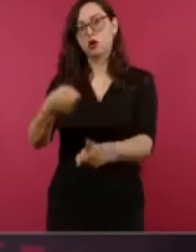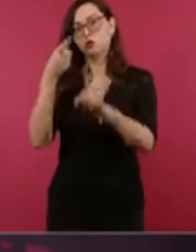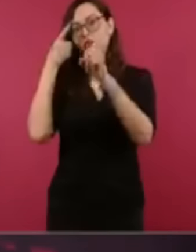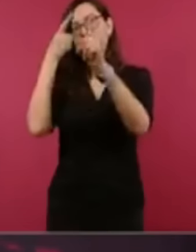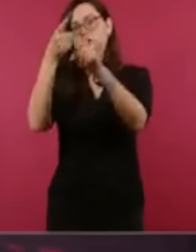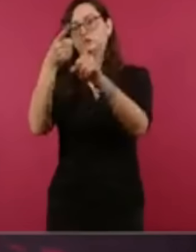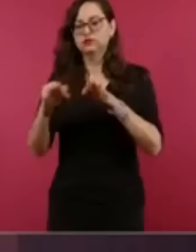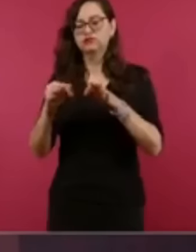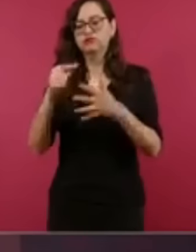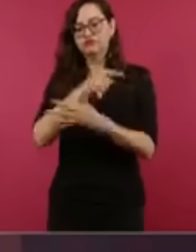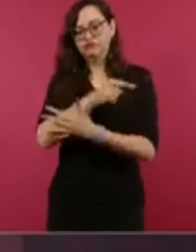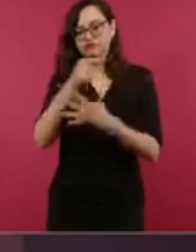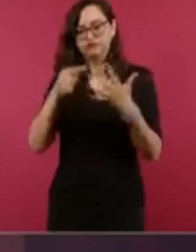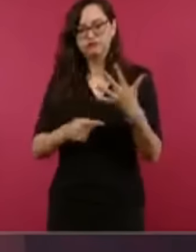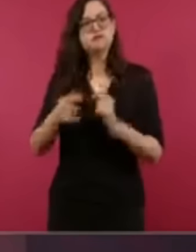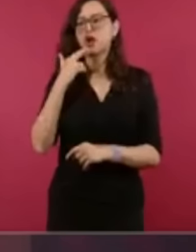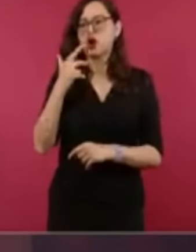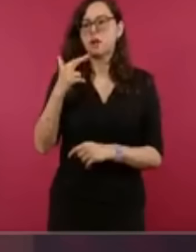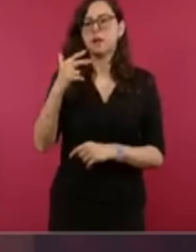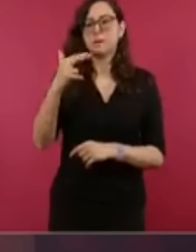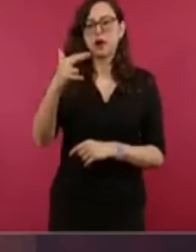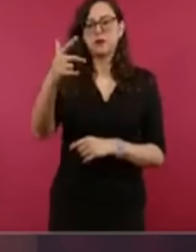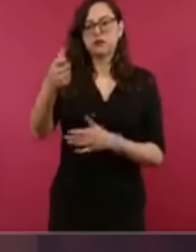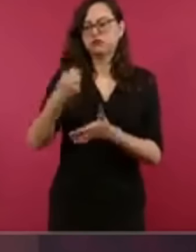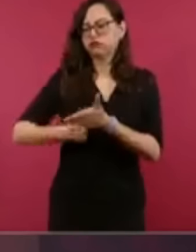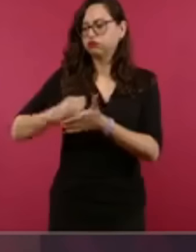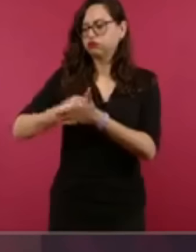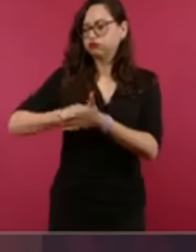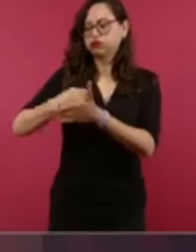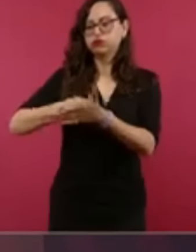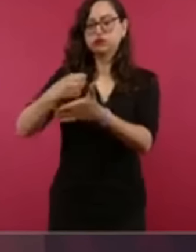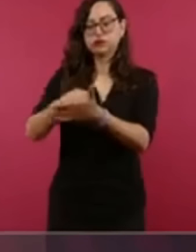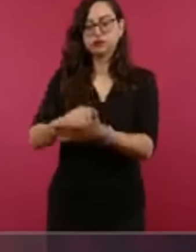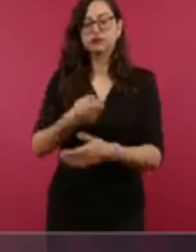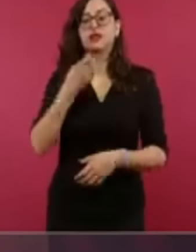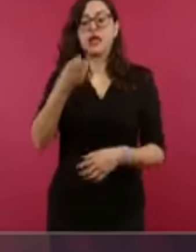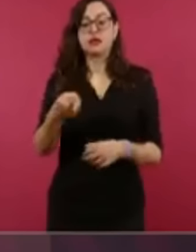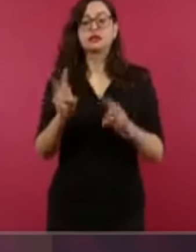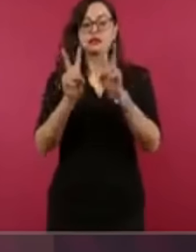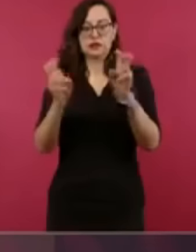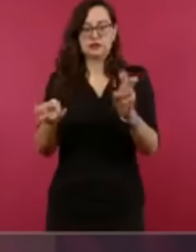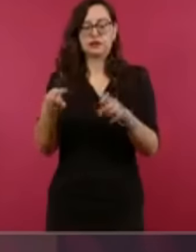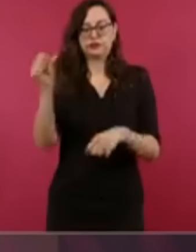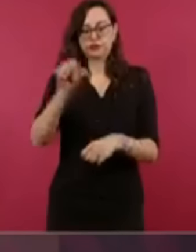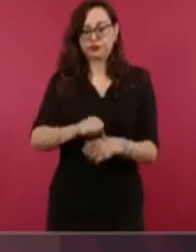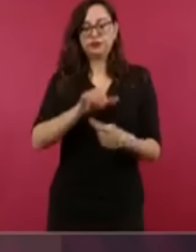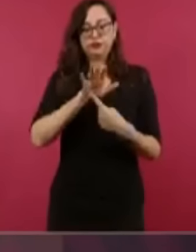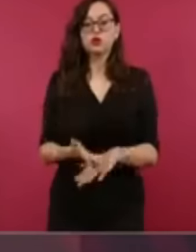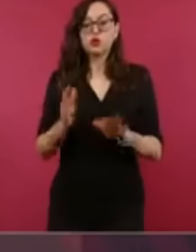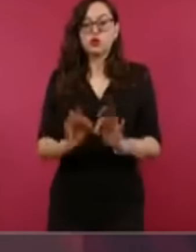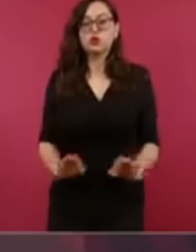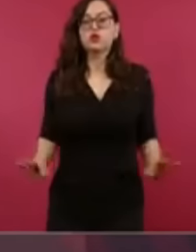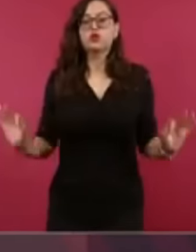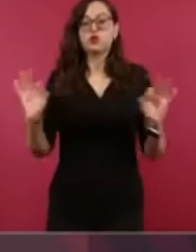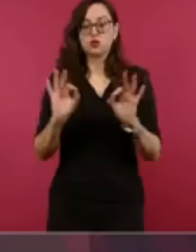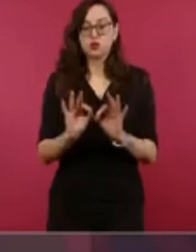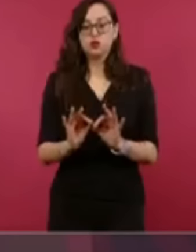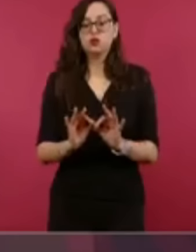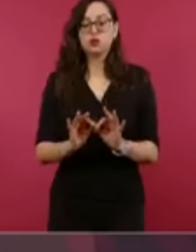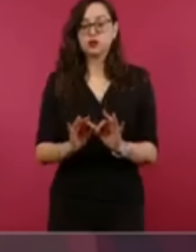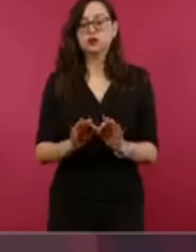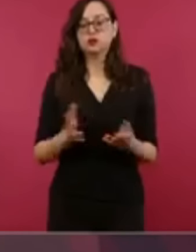laborales, y vamos a tratar sobre ese tema importantísimo, los derechos